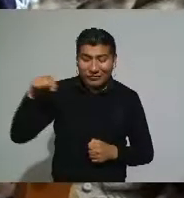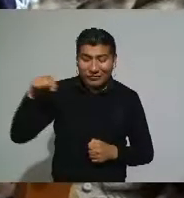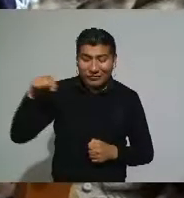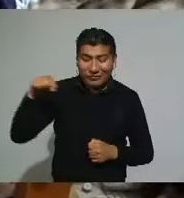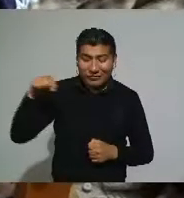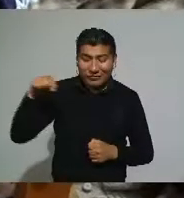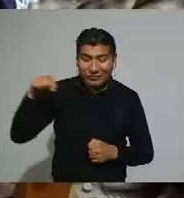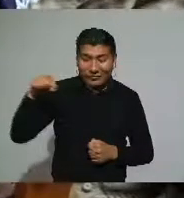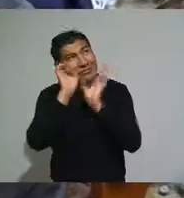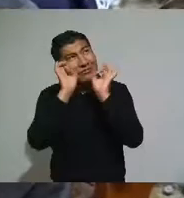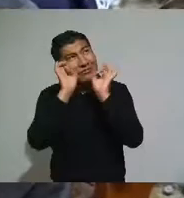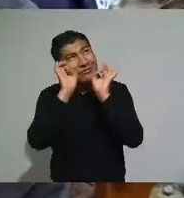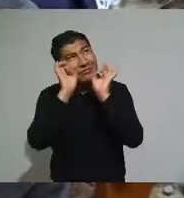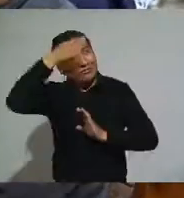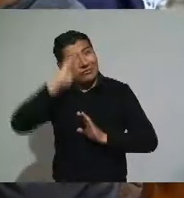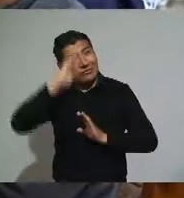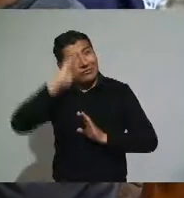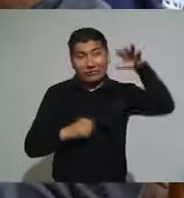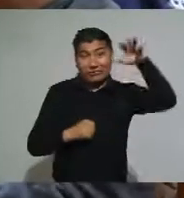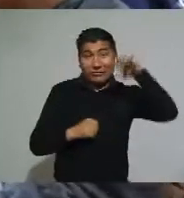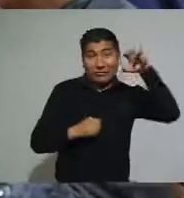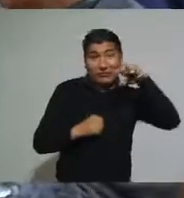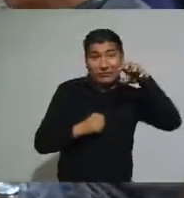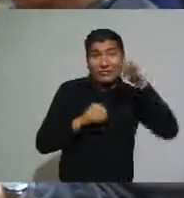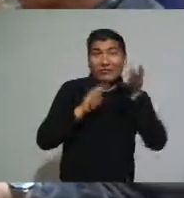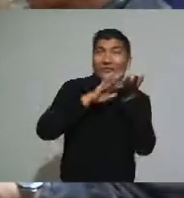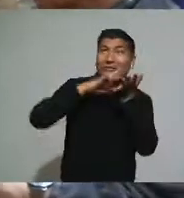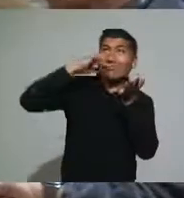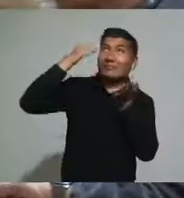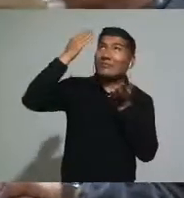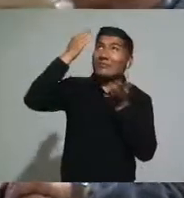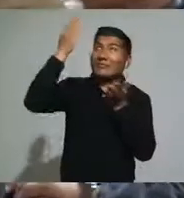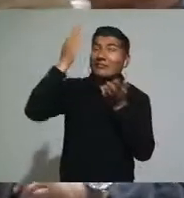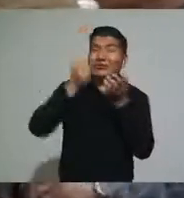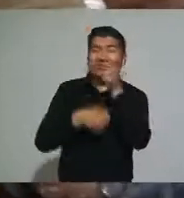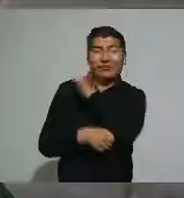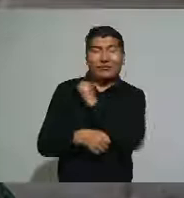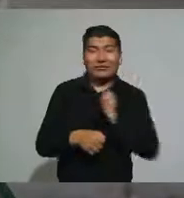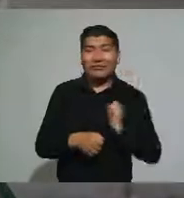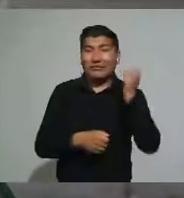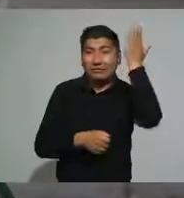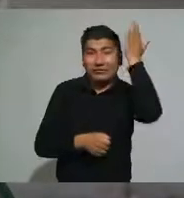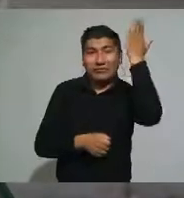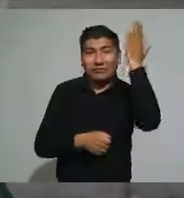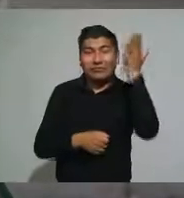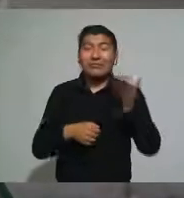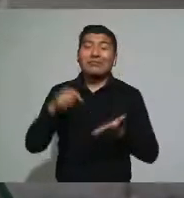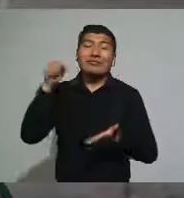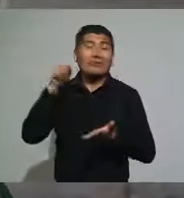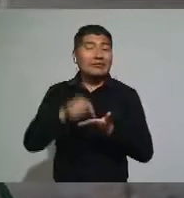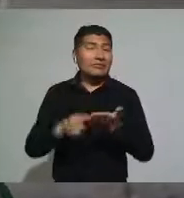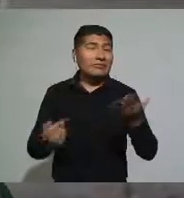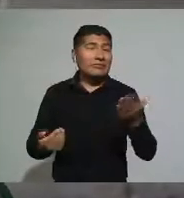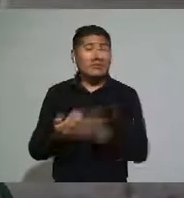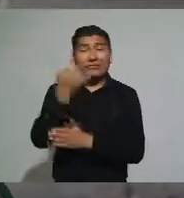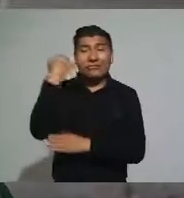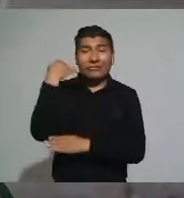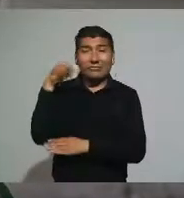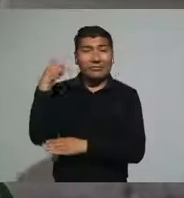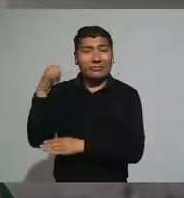Señor, la otra pone su gloria en el Señor. Así es la nueva